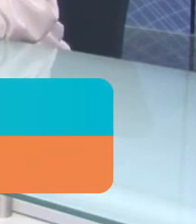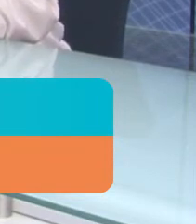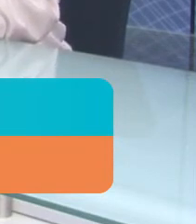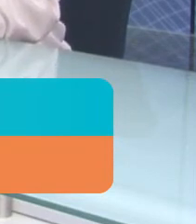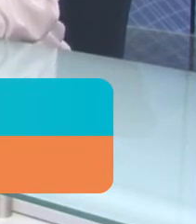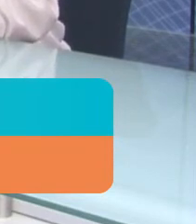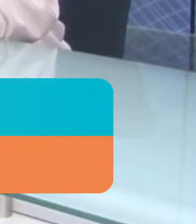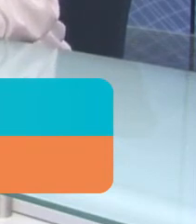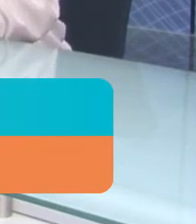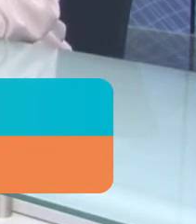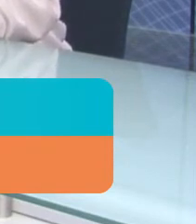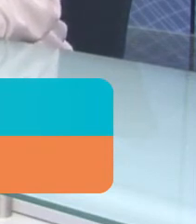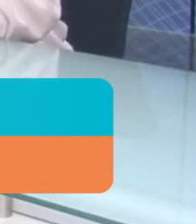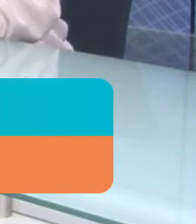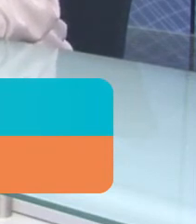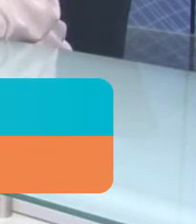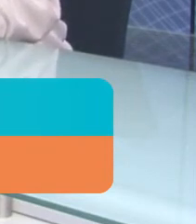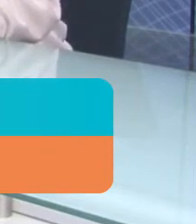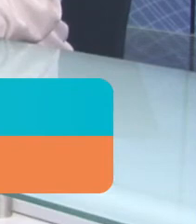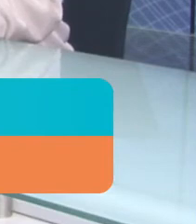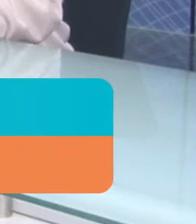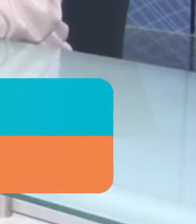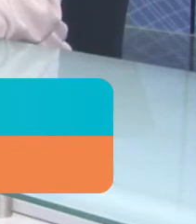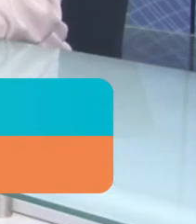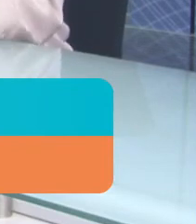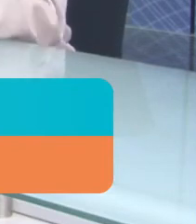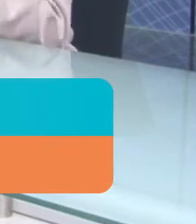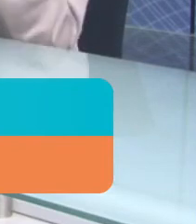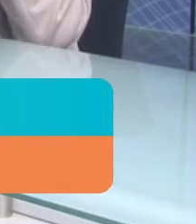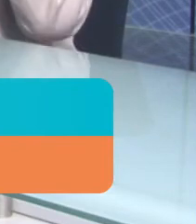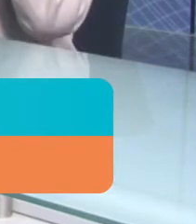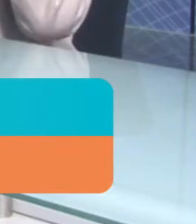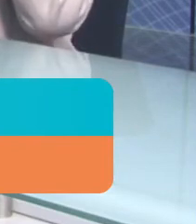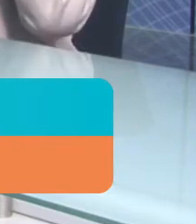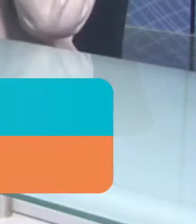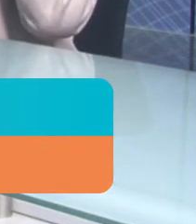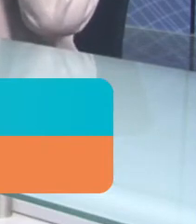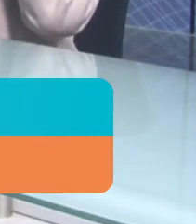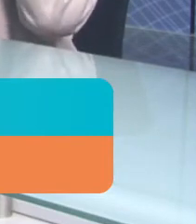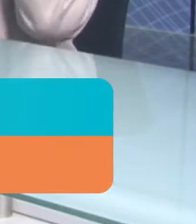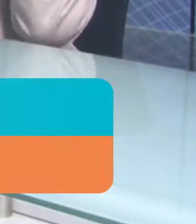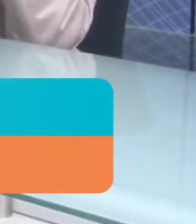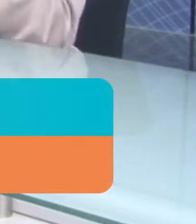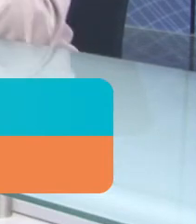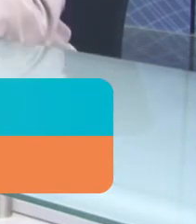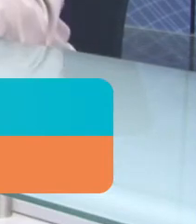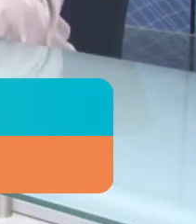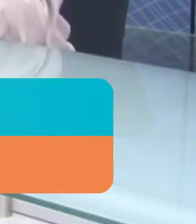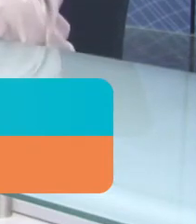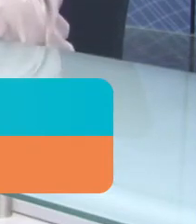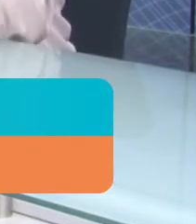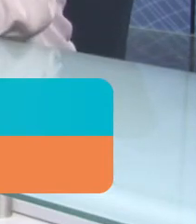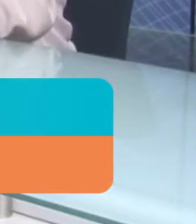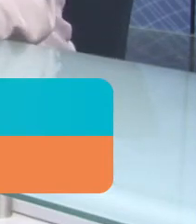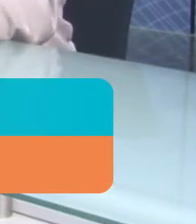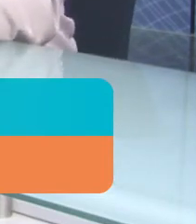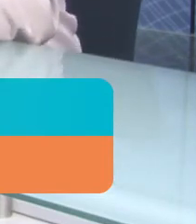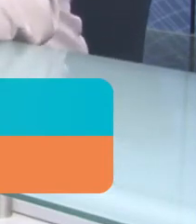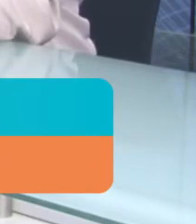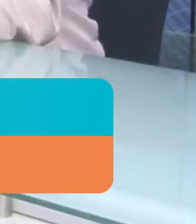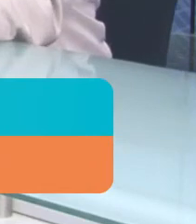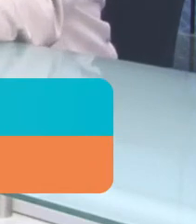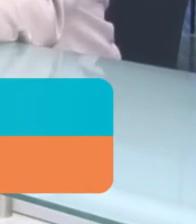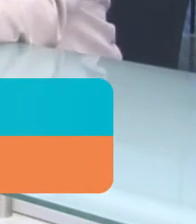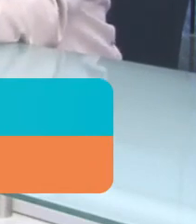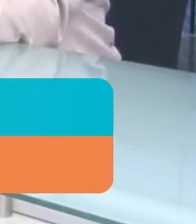temas muy, pero muy importantes en la temática de la discapacidad en el Perú.